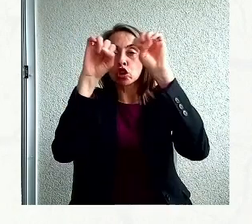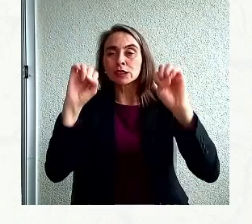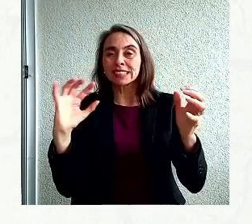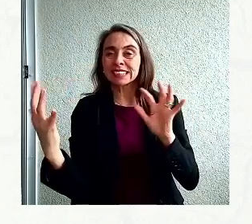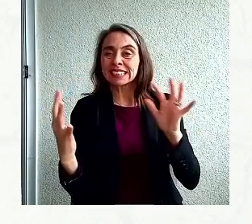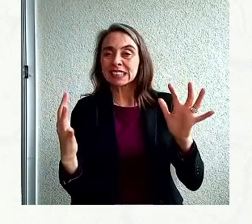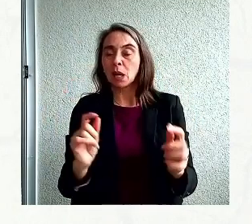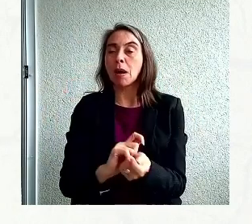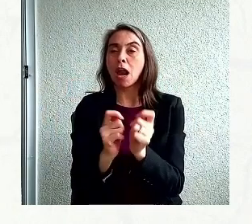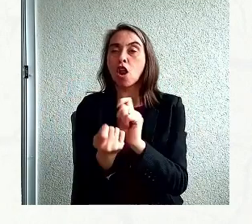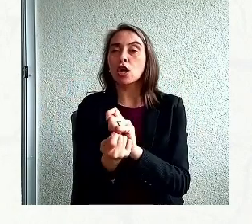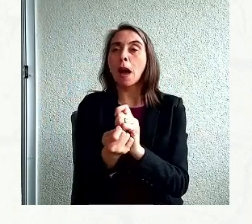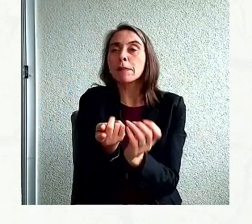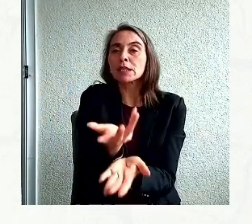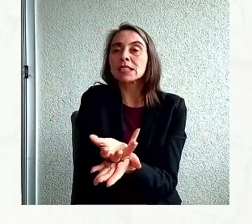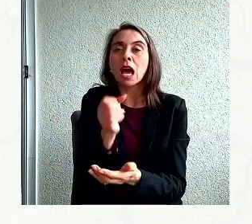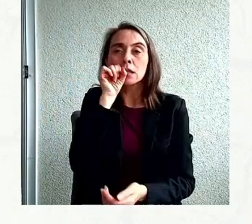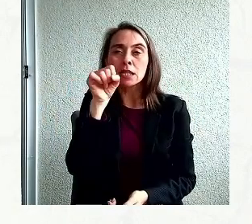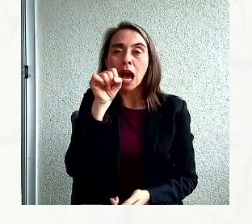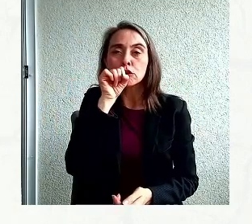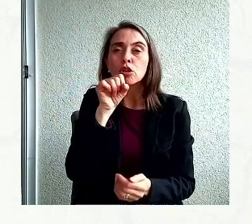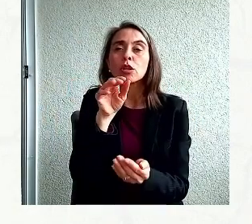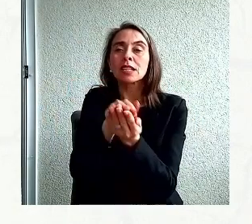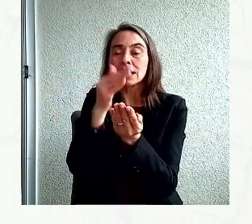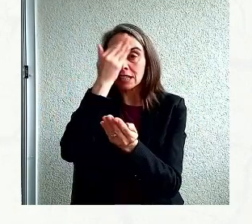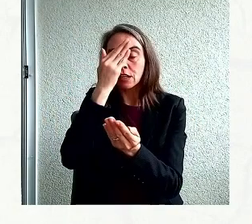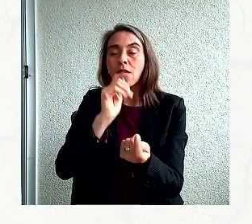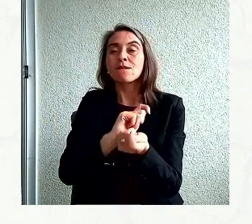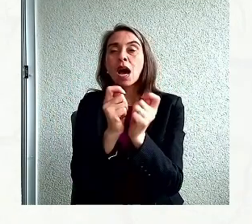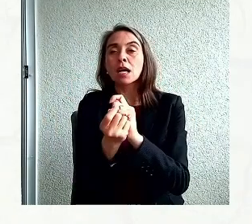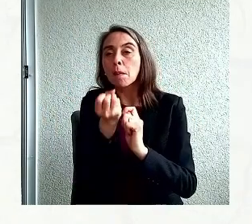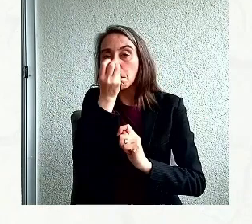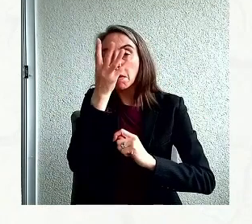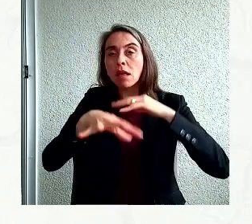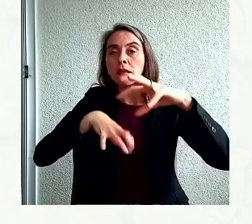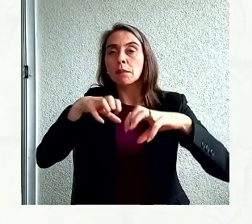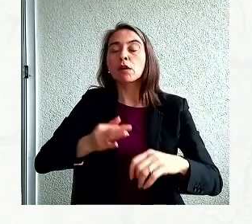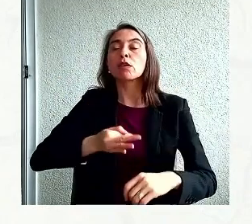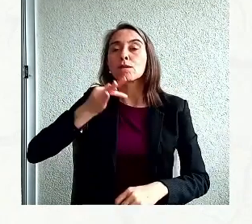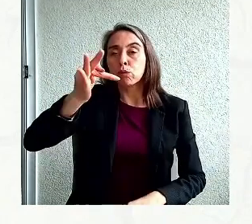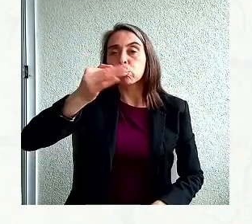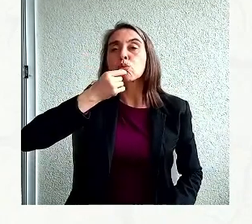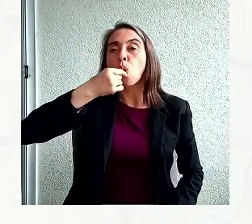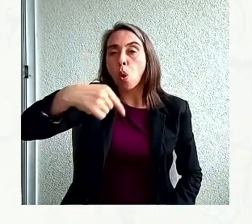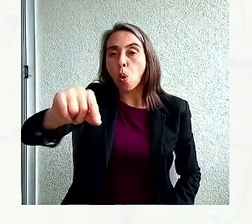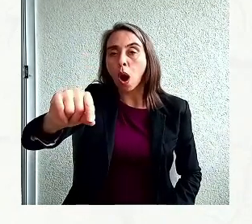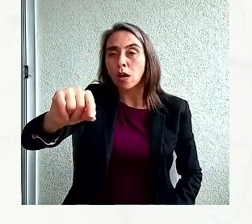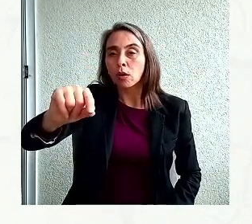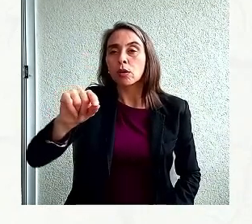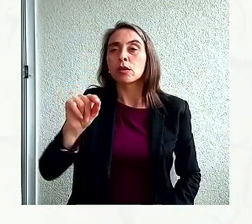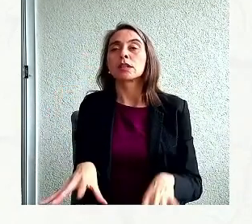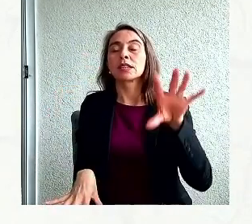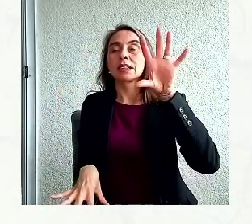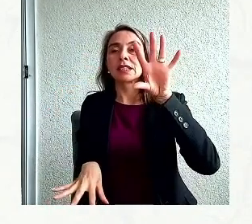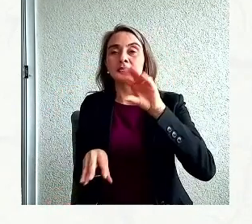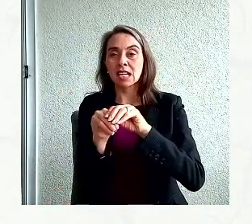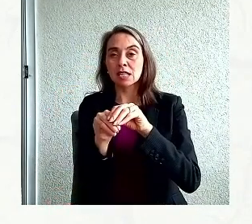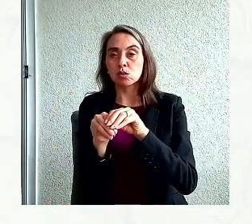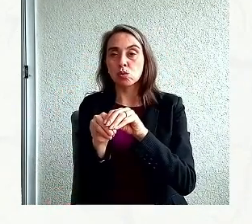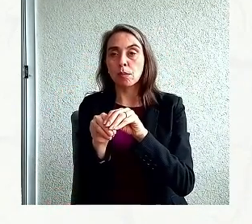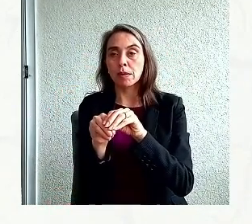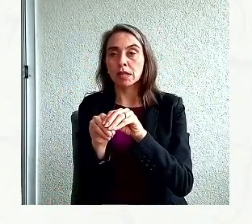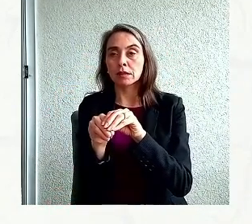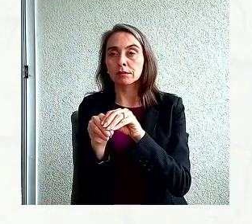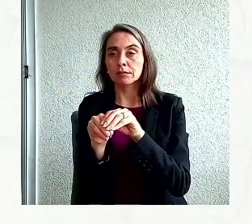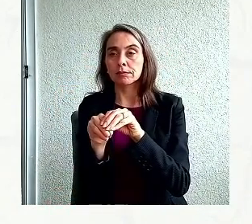el futuro cercano. Este es un resumen que hice para un trabajo que va a salir ahora muy pronto, digamos, con